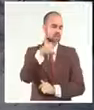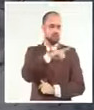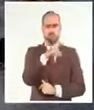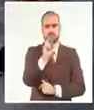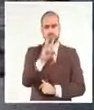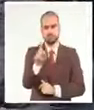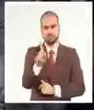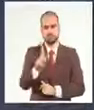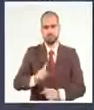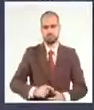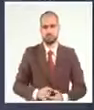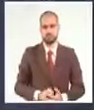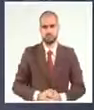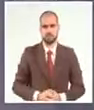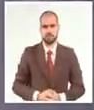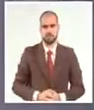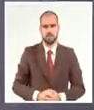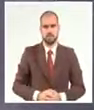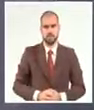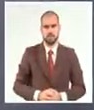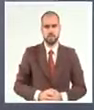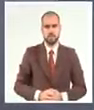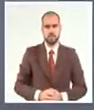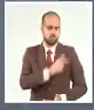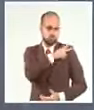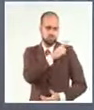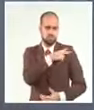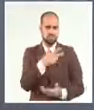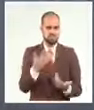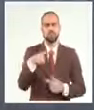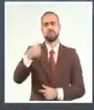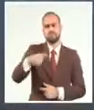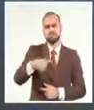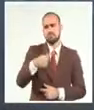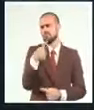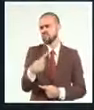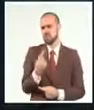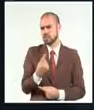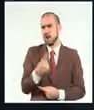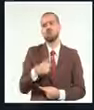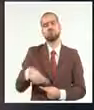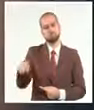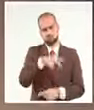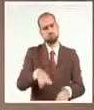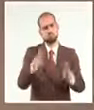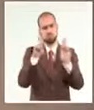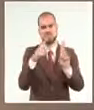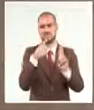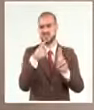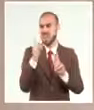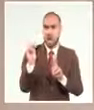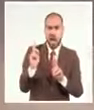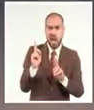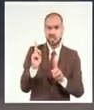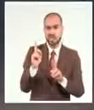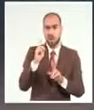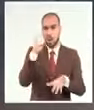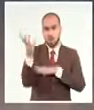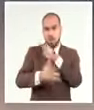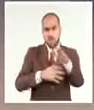2021. Expertos y autoridades del sistema judicial coinciden en que los hechos